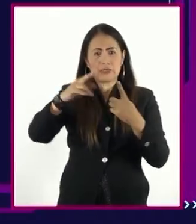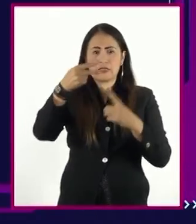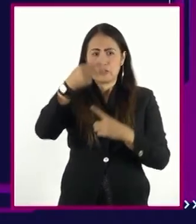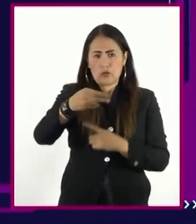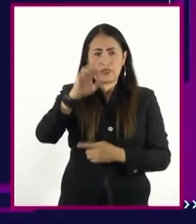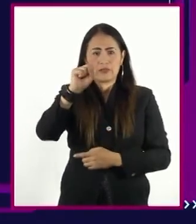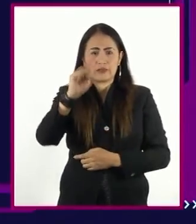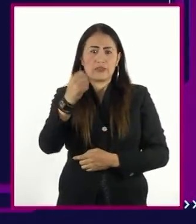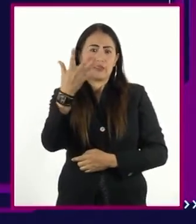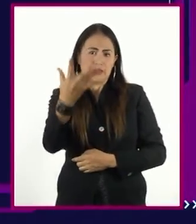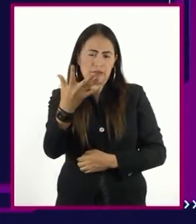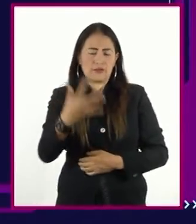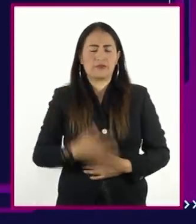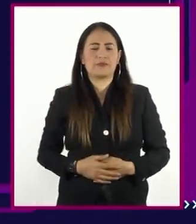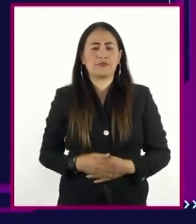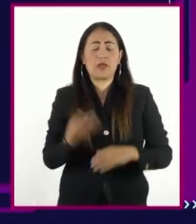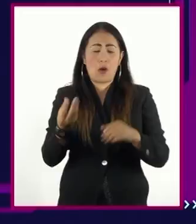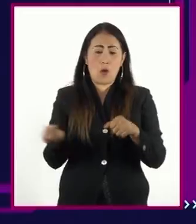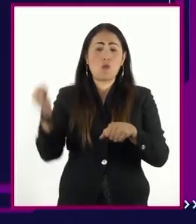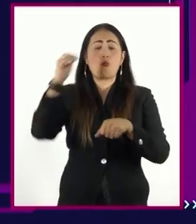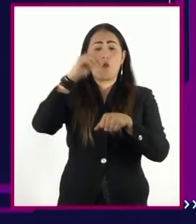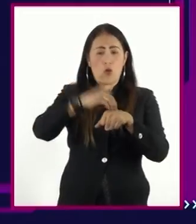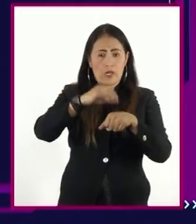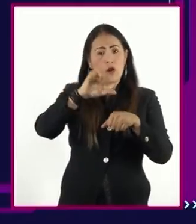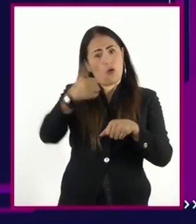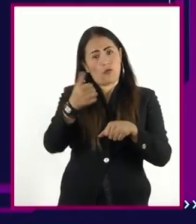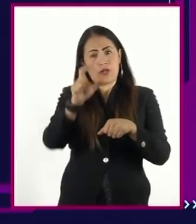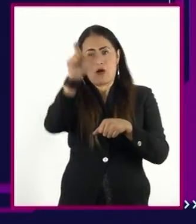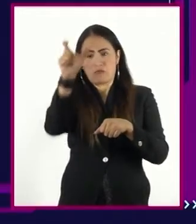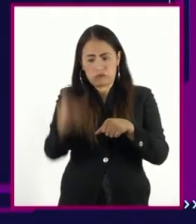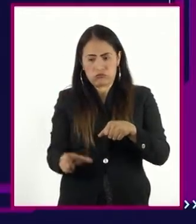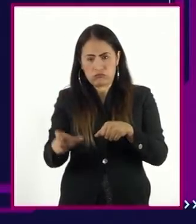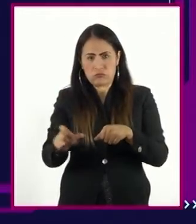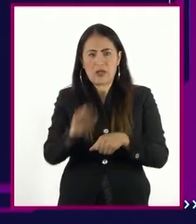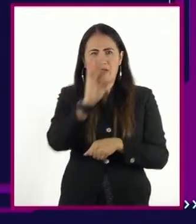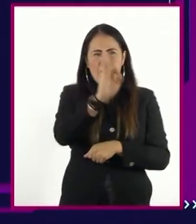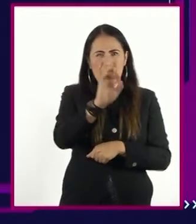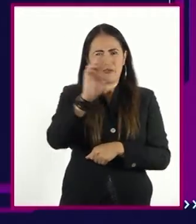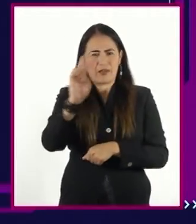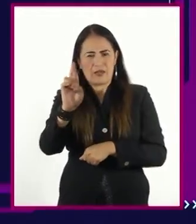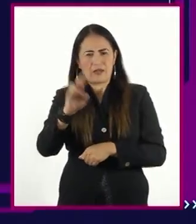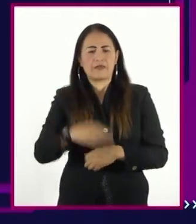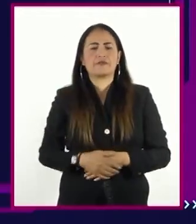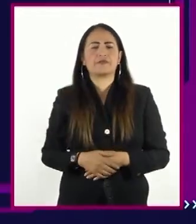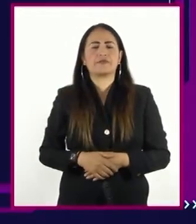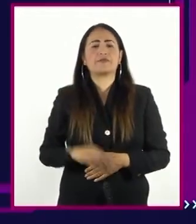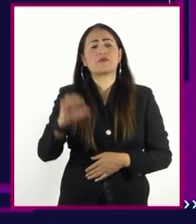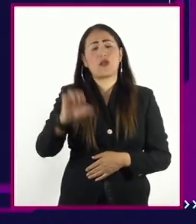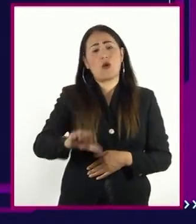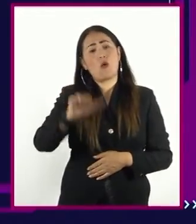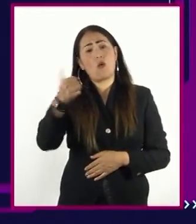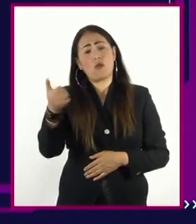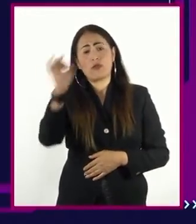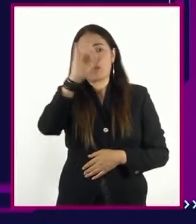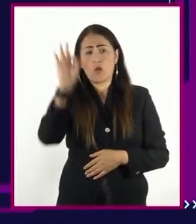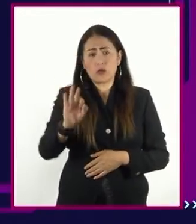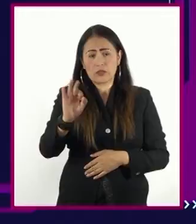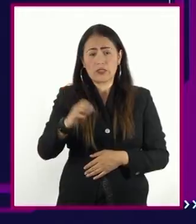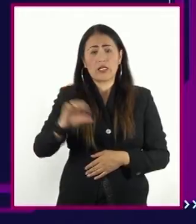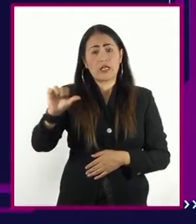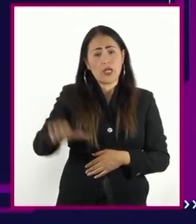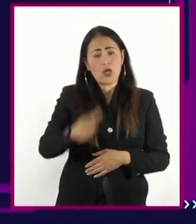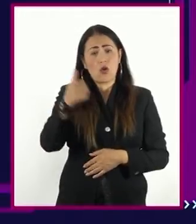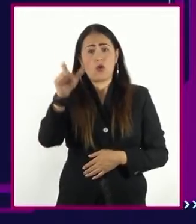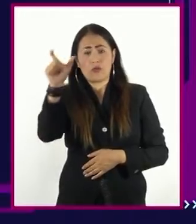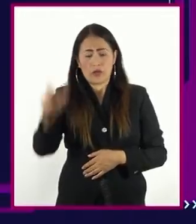a 65. Agregamos una columna para la frecuencia relativa, una para porcentaje y una más para la medida